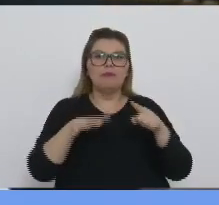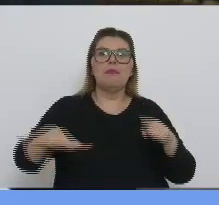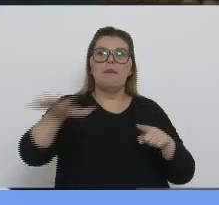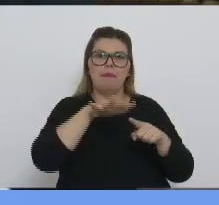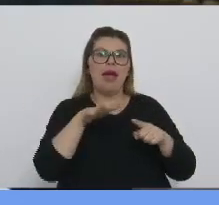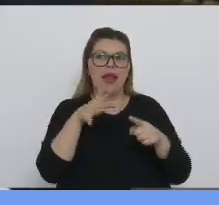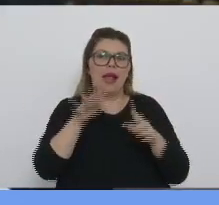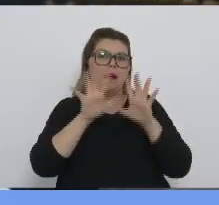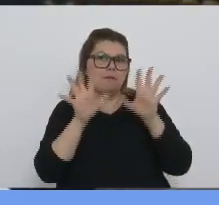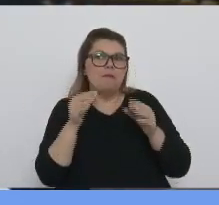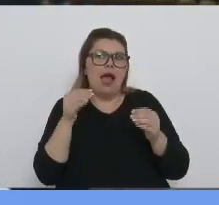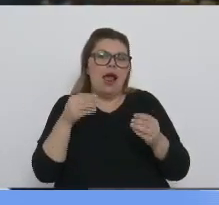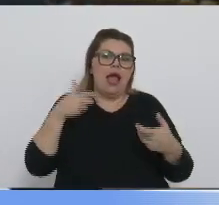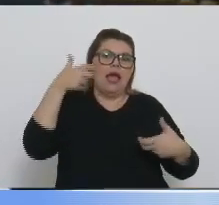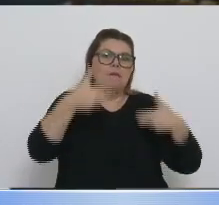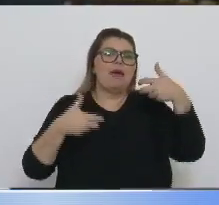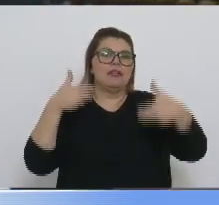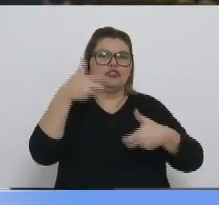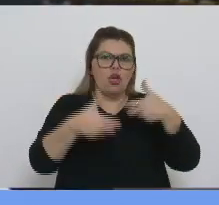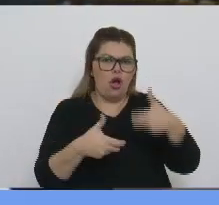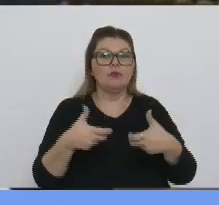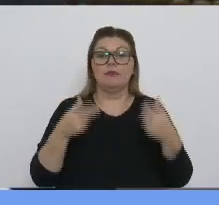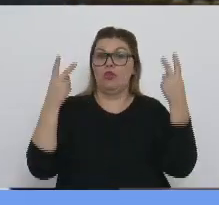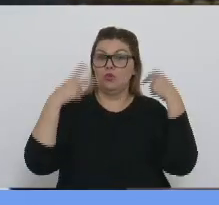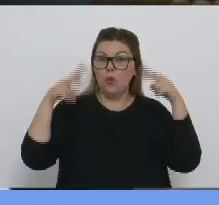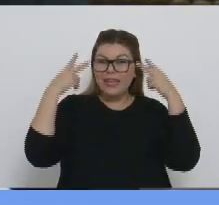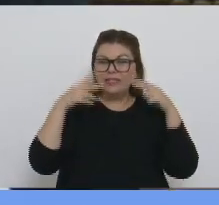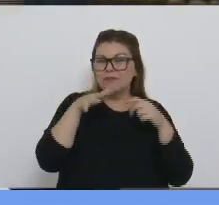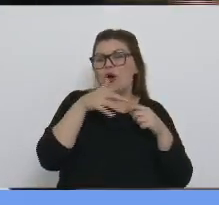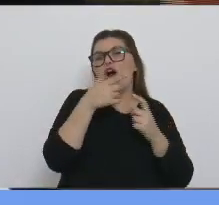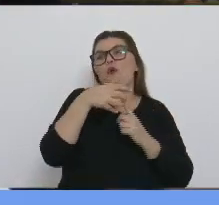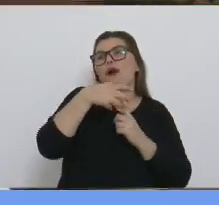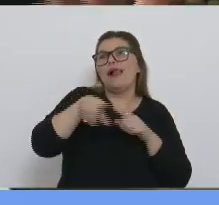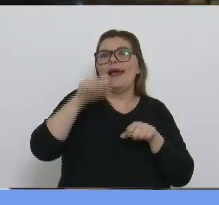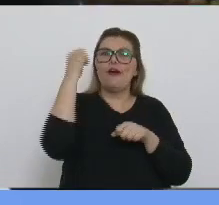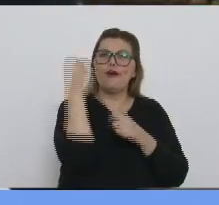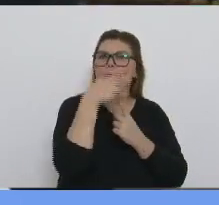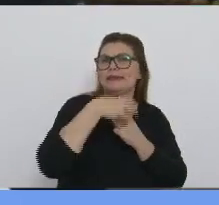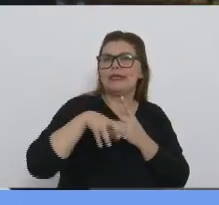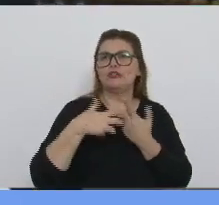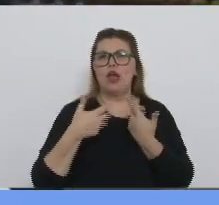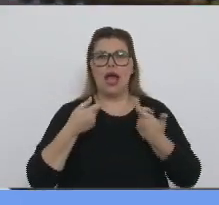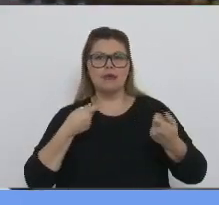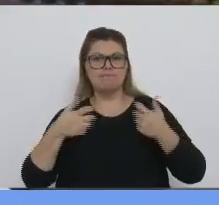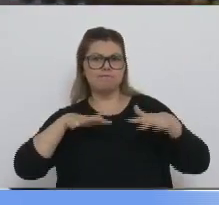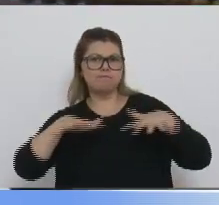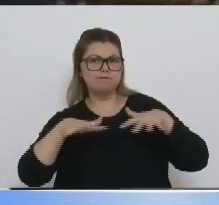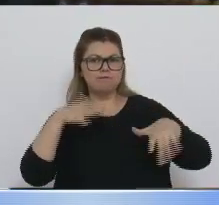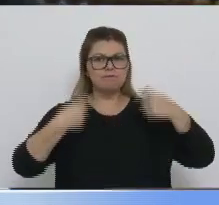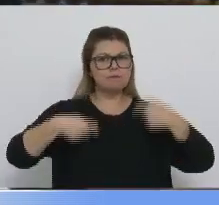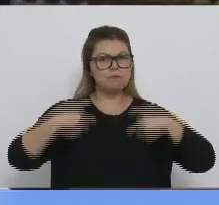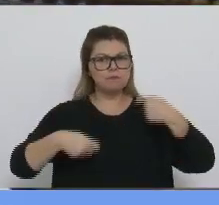es uno de los sectores más dinámicos de la economía un dato que tengo la verdad no tengo actualizado pero sí del